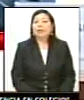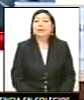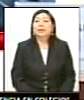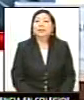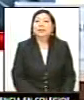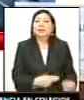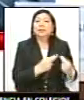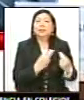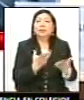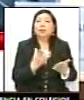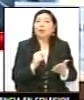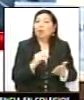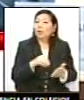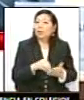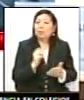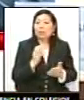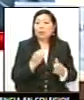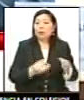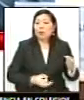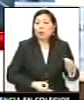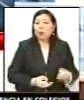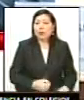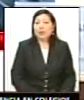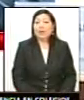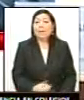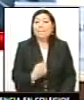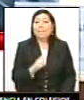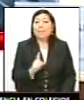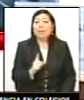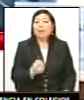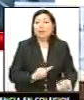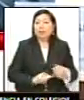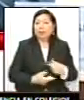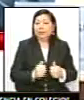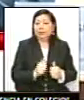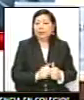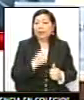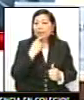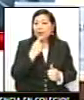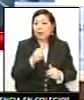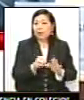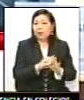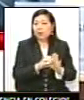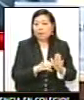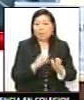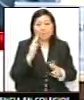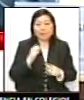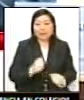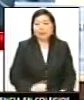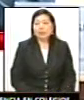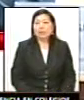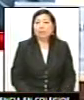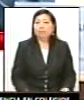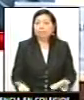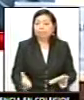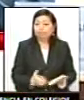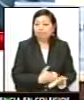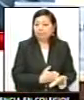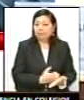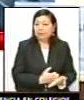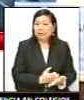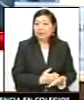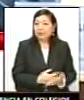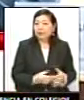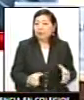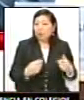en responsabilidad al no cumplir el mandato judicial para la reincorporación del denunciado a la institución policial, sustrayéndose ilegalmente de